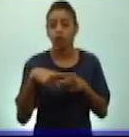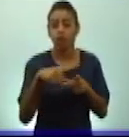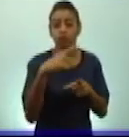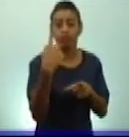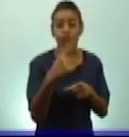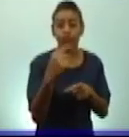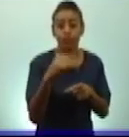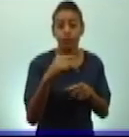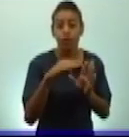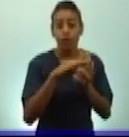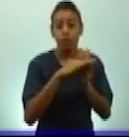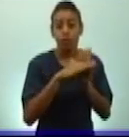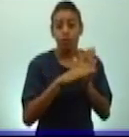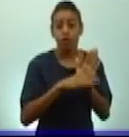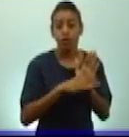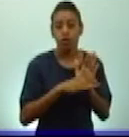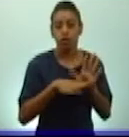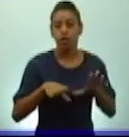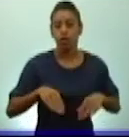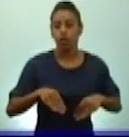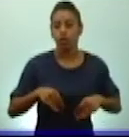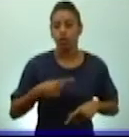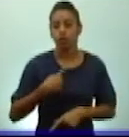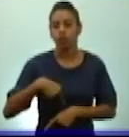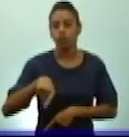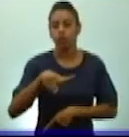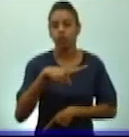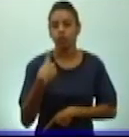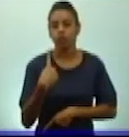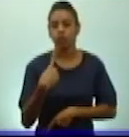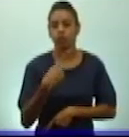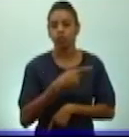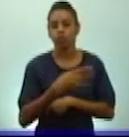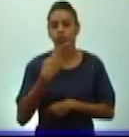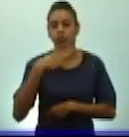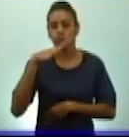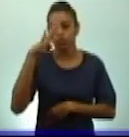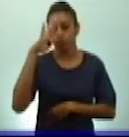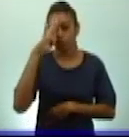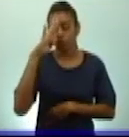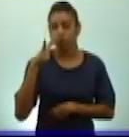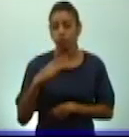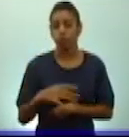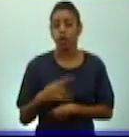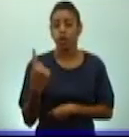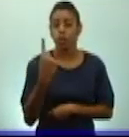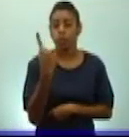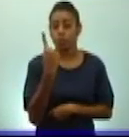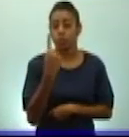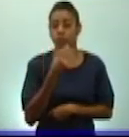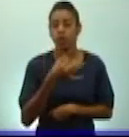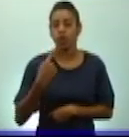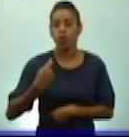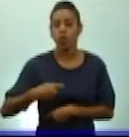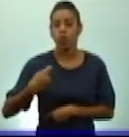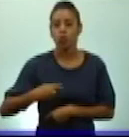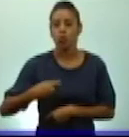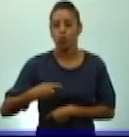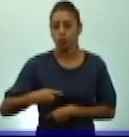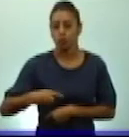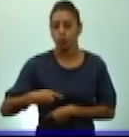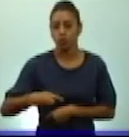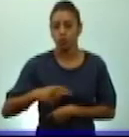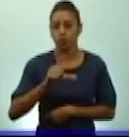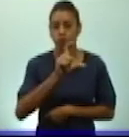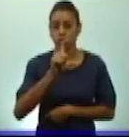las medidas que se estaban adoptando en el país, en especial con los tribunales revolucionarios, tribunales que